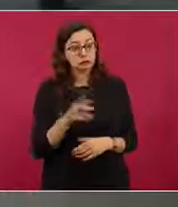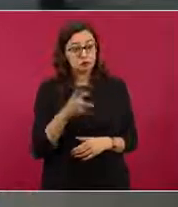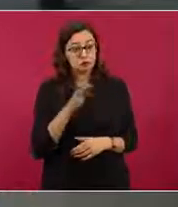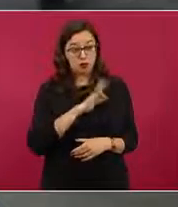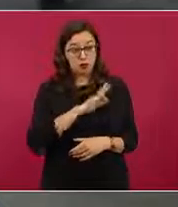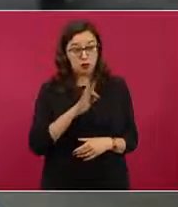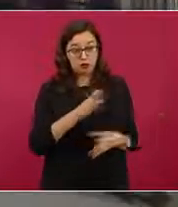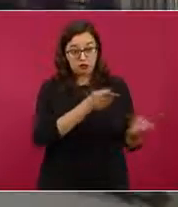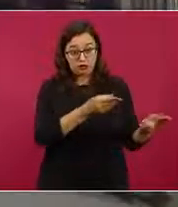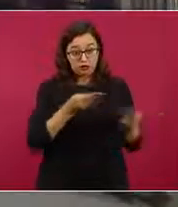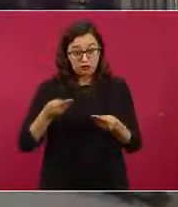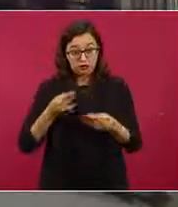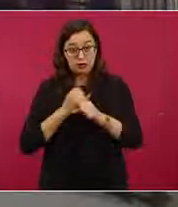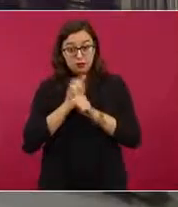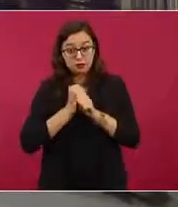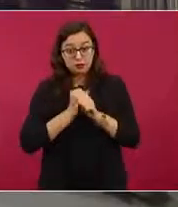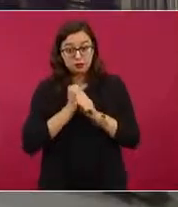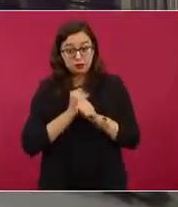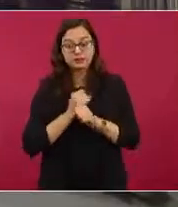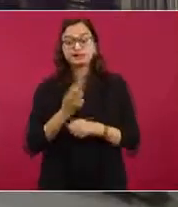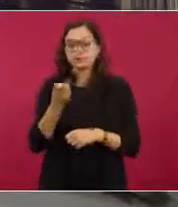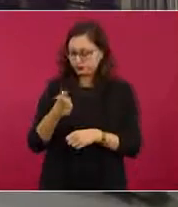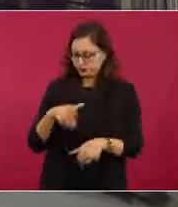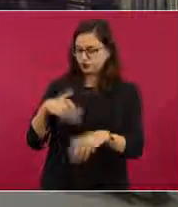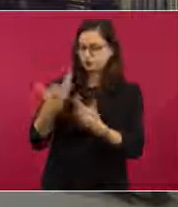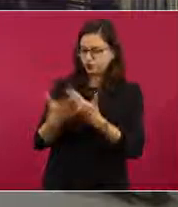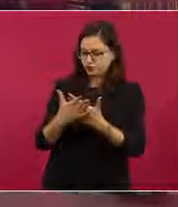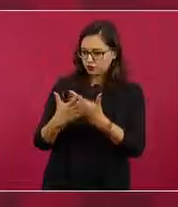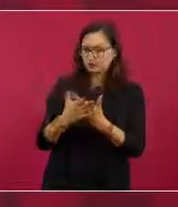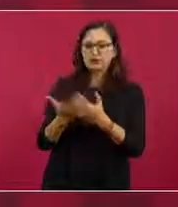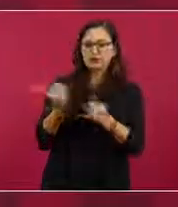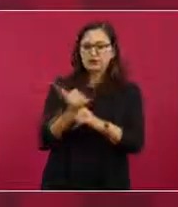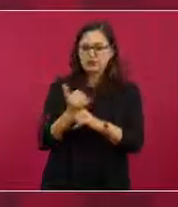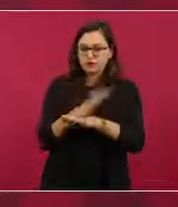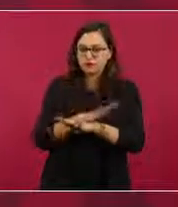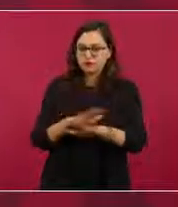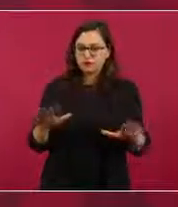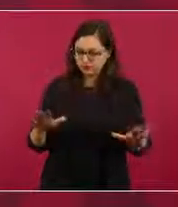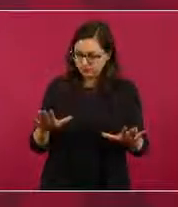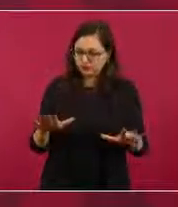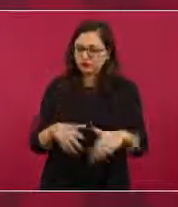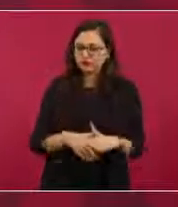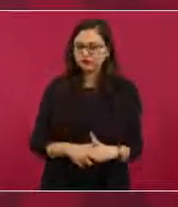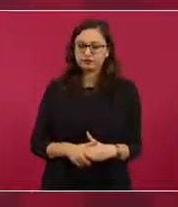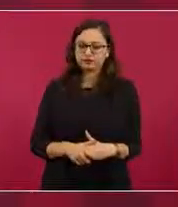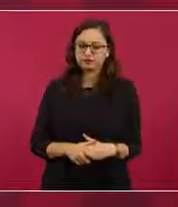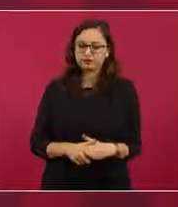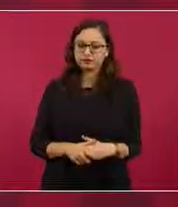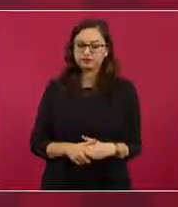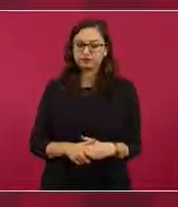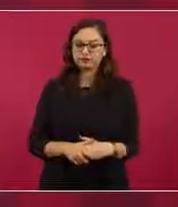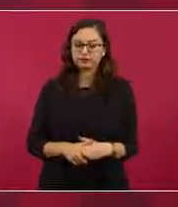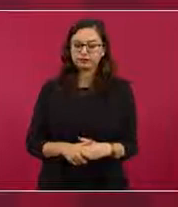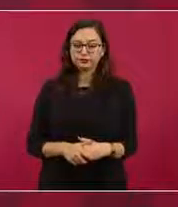caso? Eso lo vamos a informar. Nada más es decir que